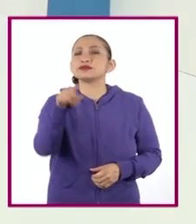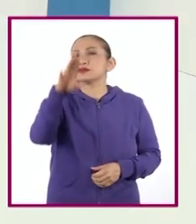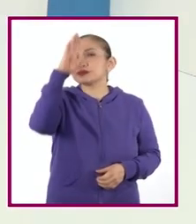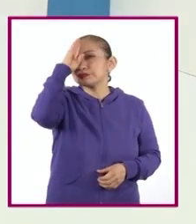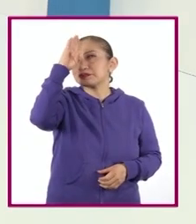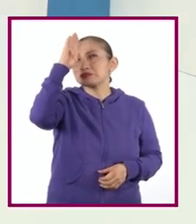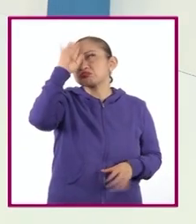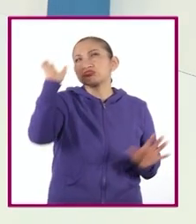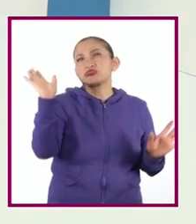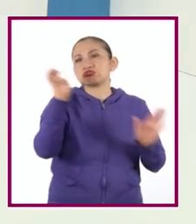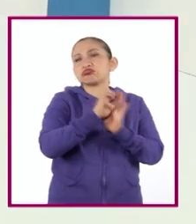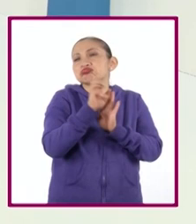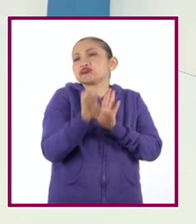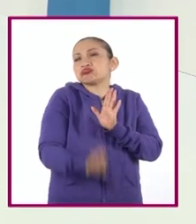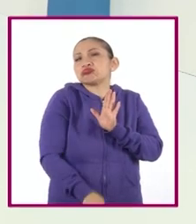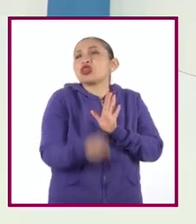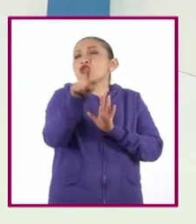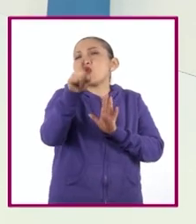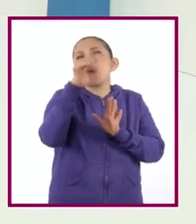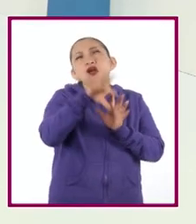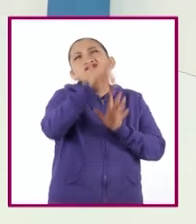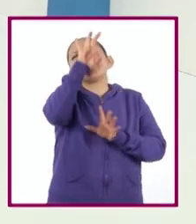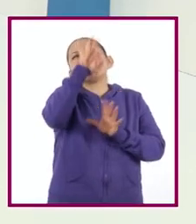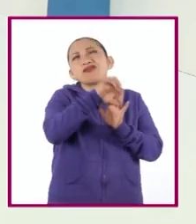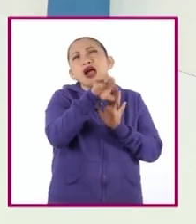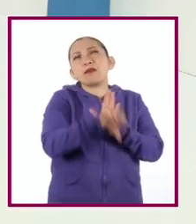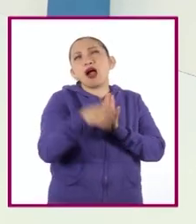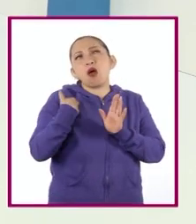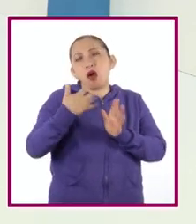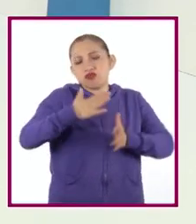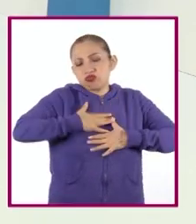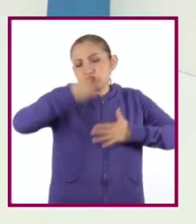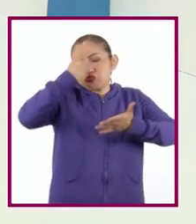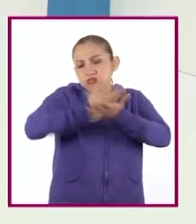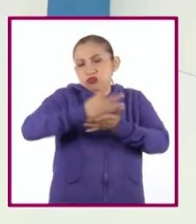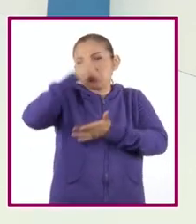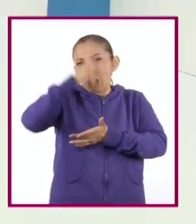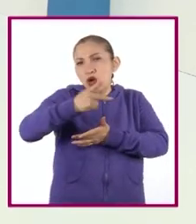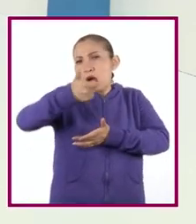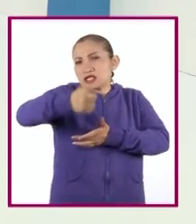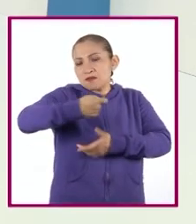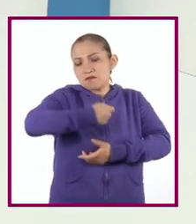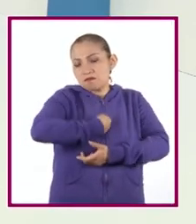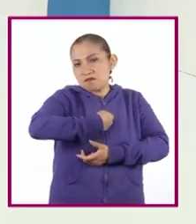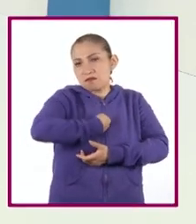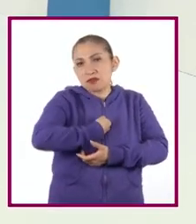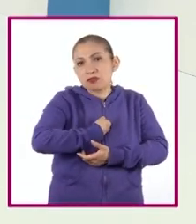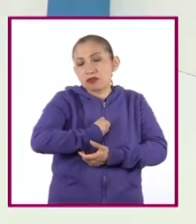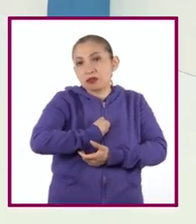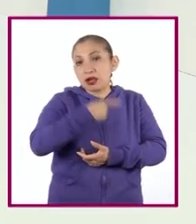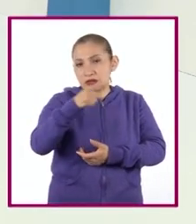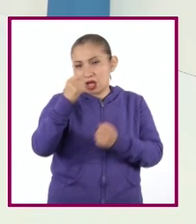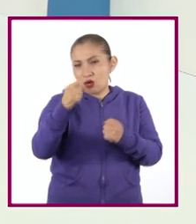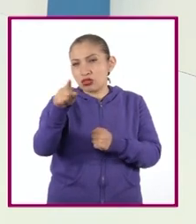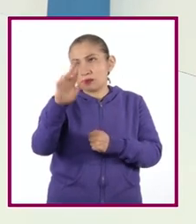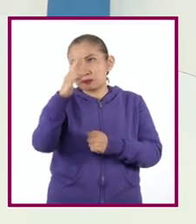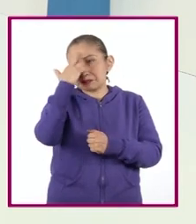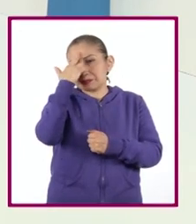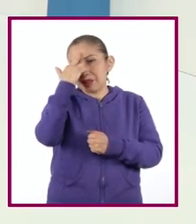en algunos ejemplos que nos distinguen culturalmente. Con seguridad